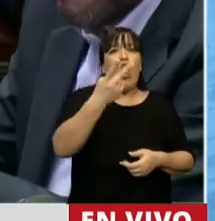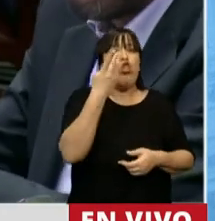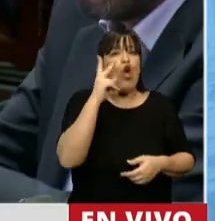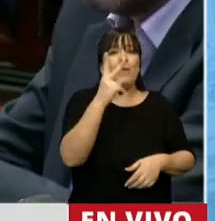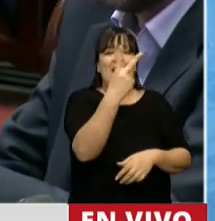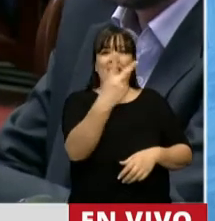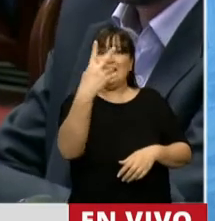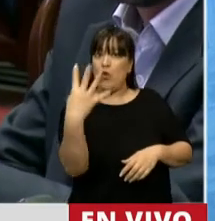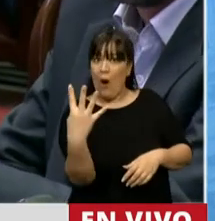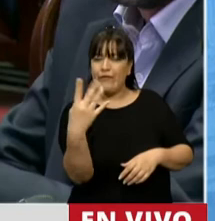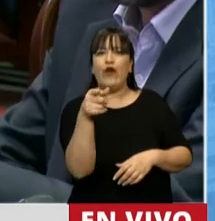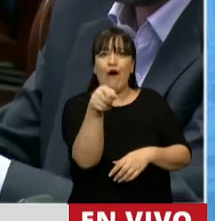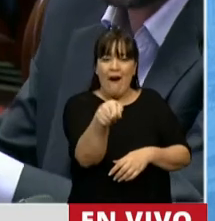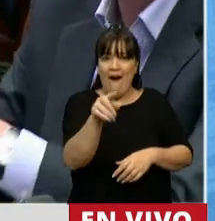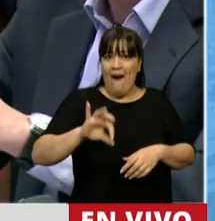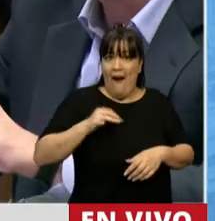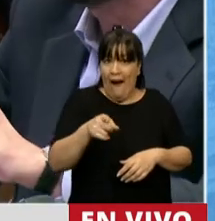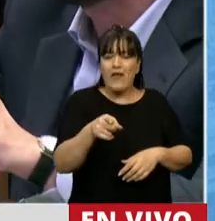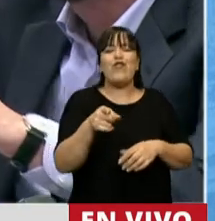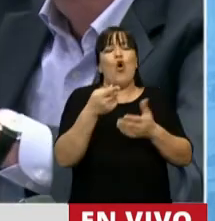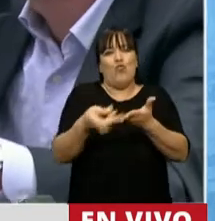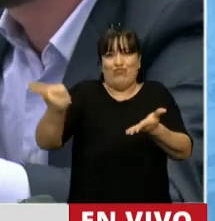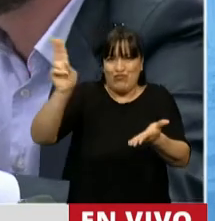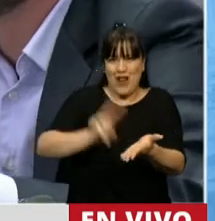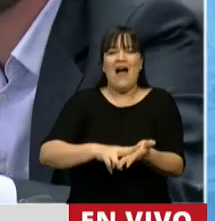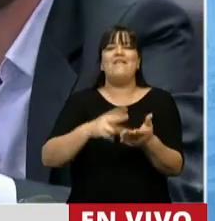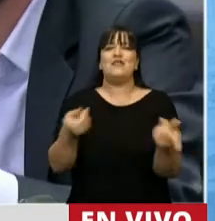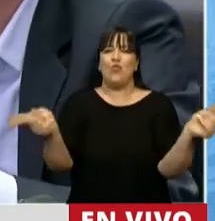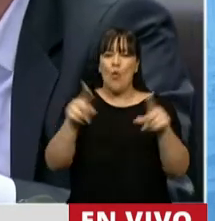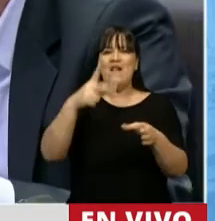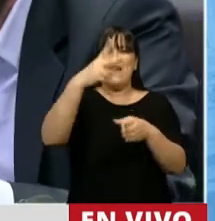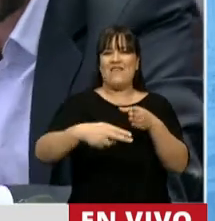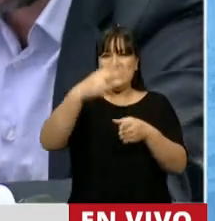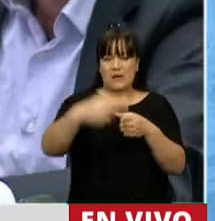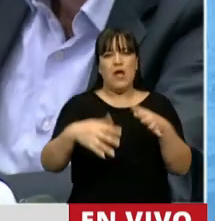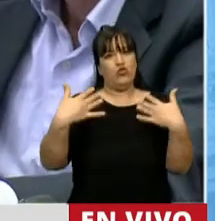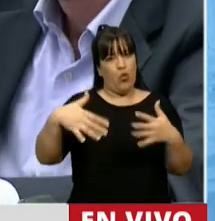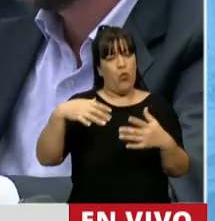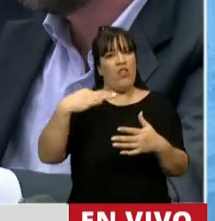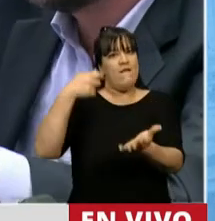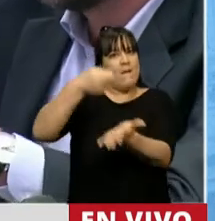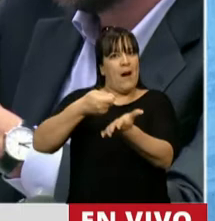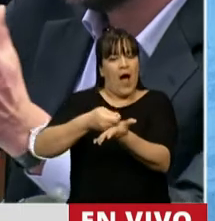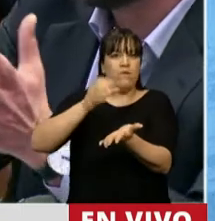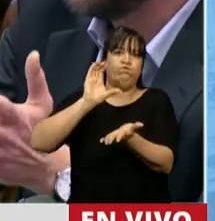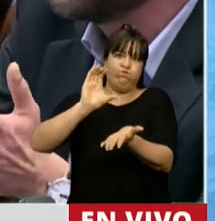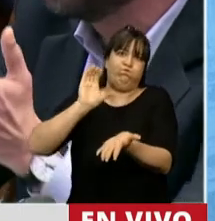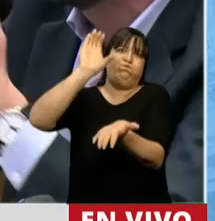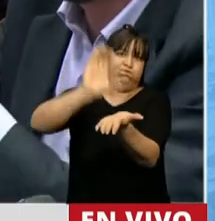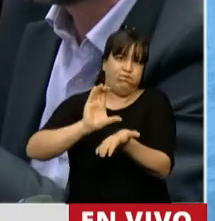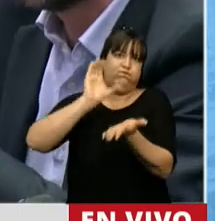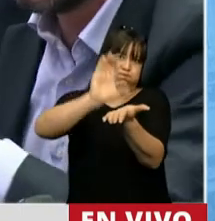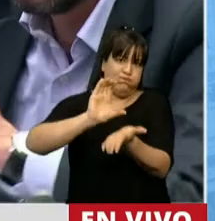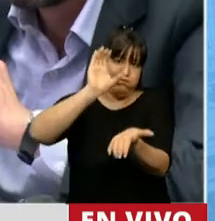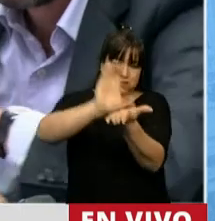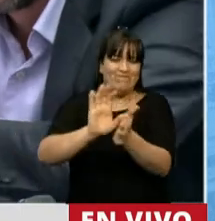2024 volveremos a tener vencimientos muchísimos más abultados. Es por eso que ahí entro a la